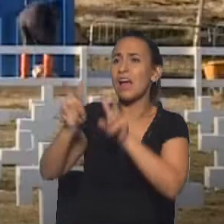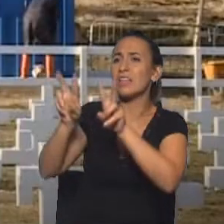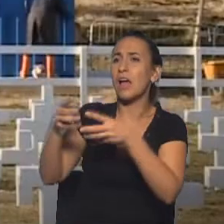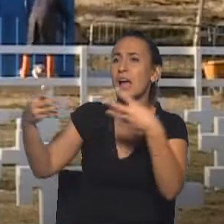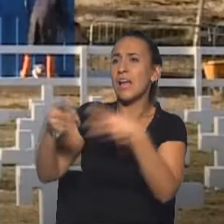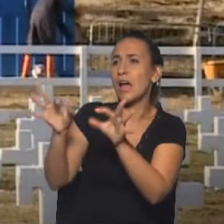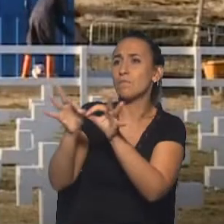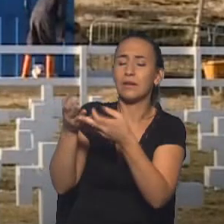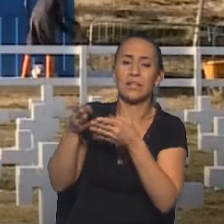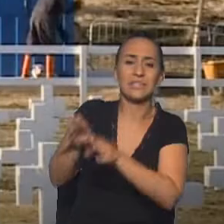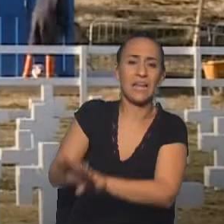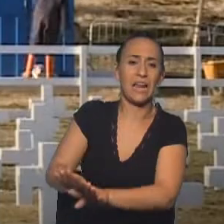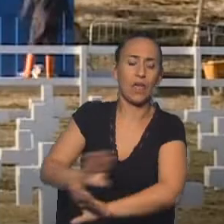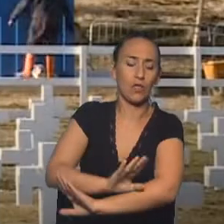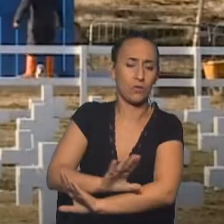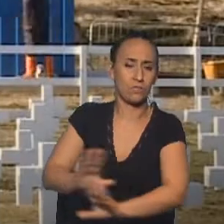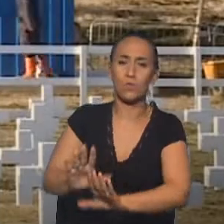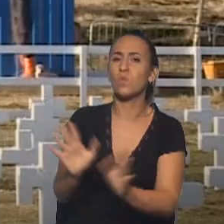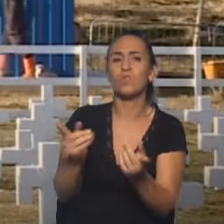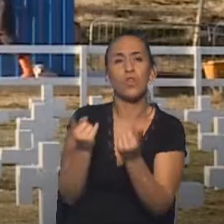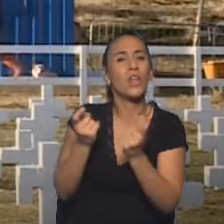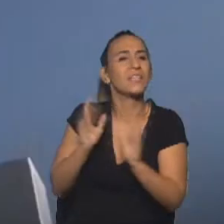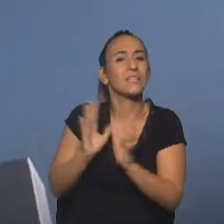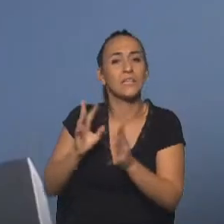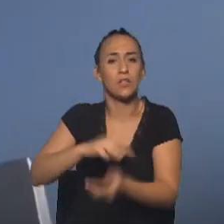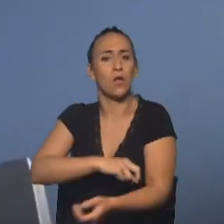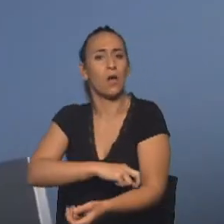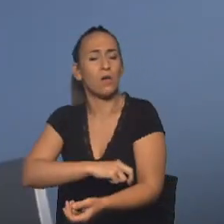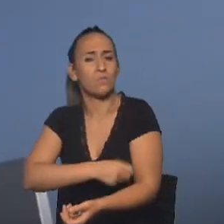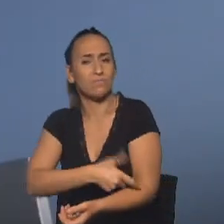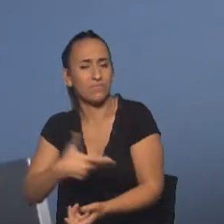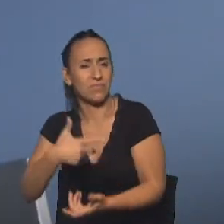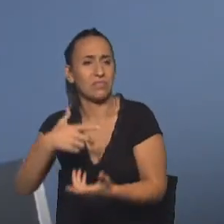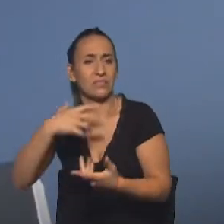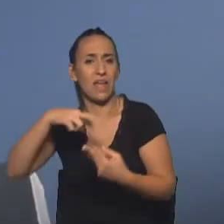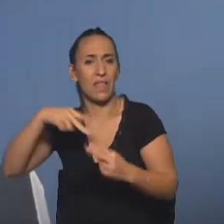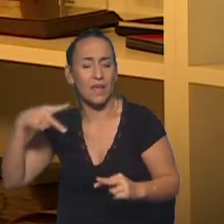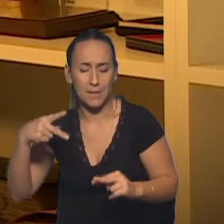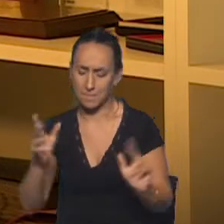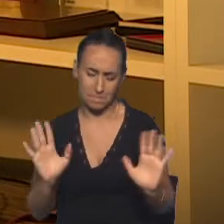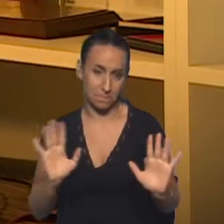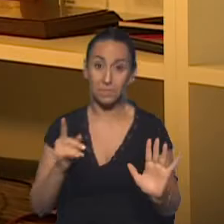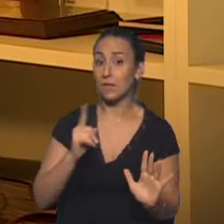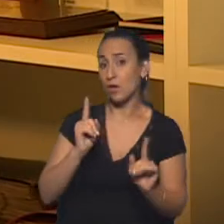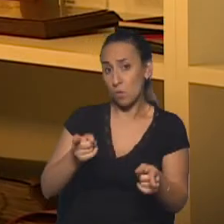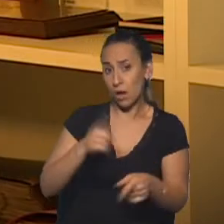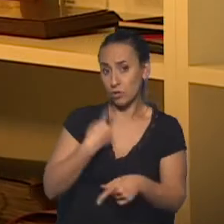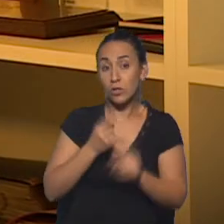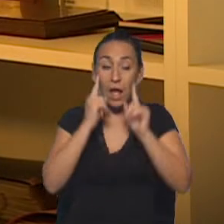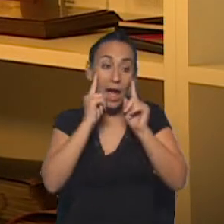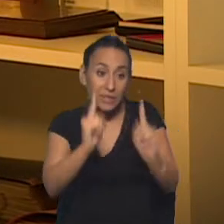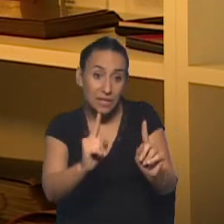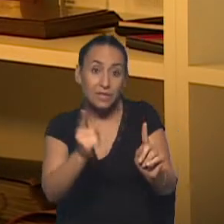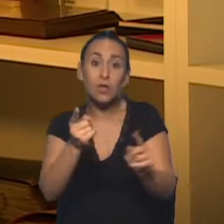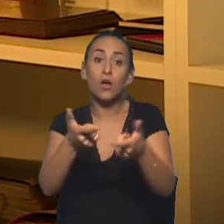No necesitan de una identificación. Y, nosotros estamos atentos a cualquier otro requerimiento del